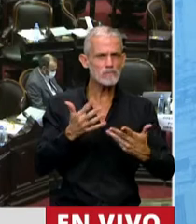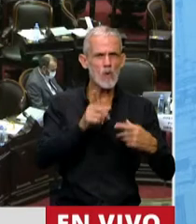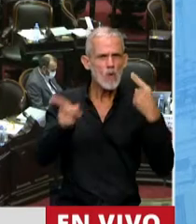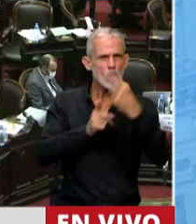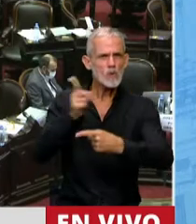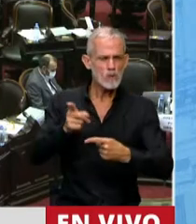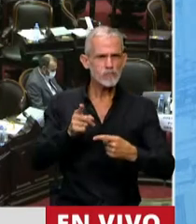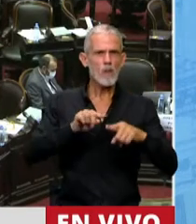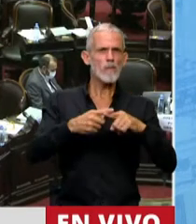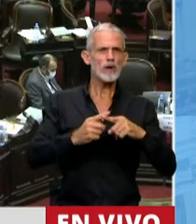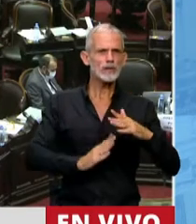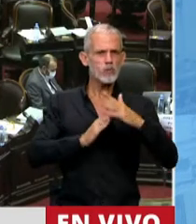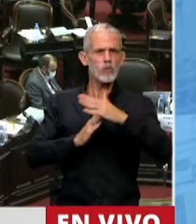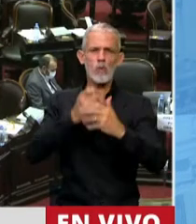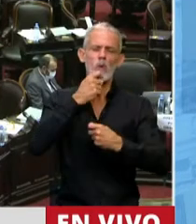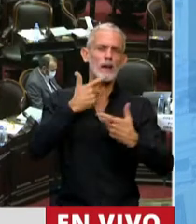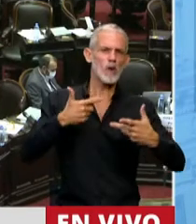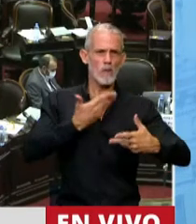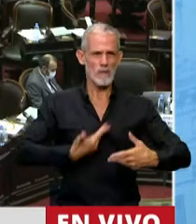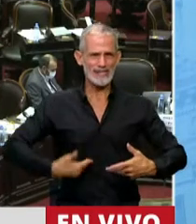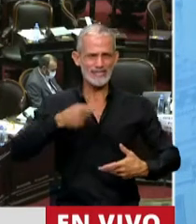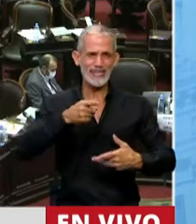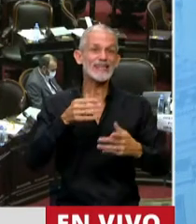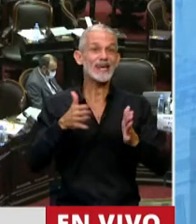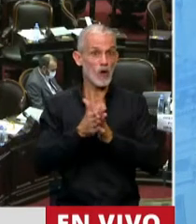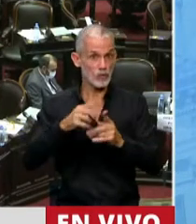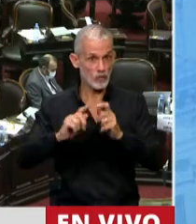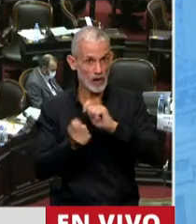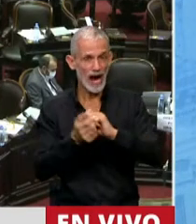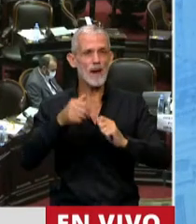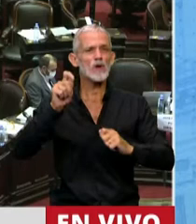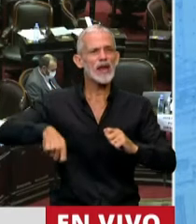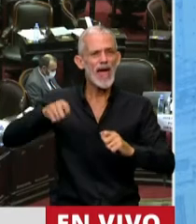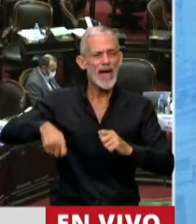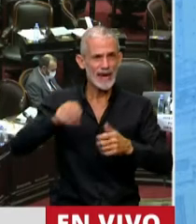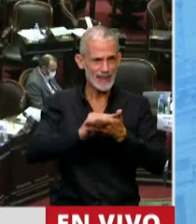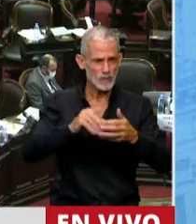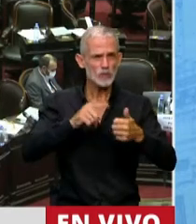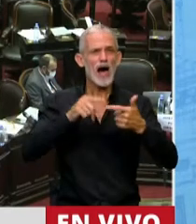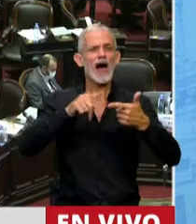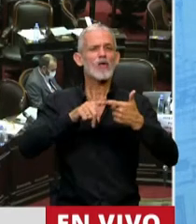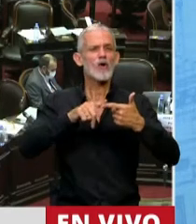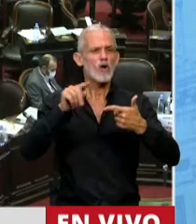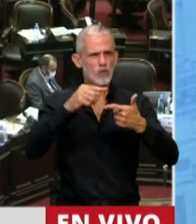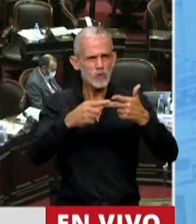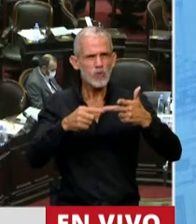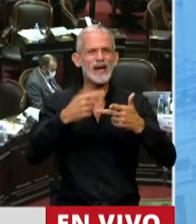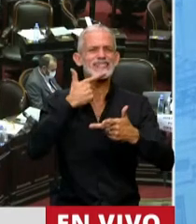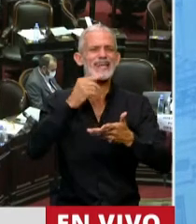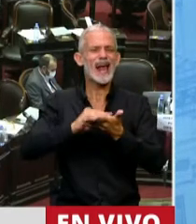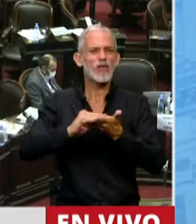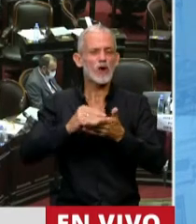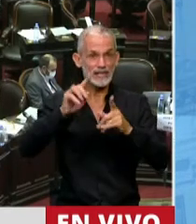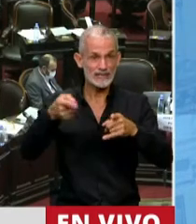políticos como nuestros presidentes de juntos por el cambio mario negri el diputado luís naidenoff en senadores